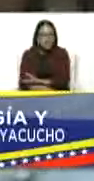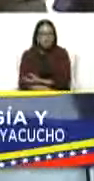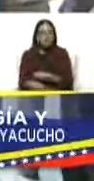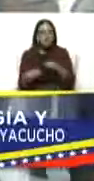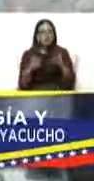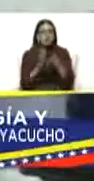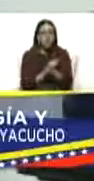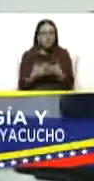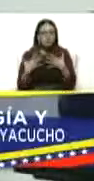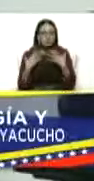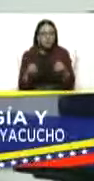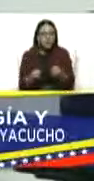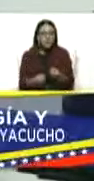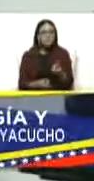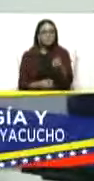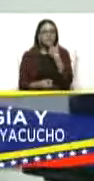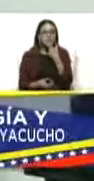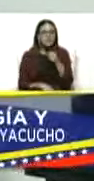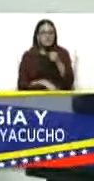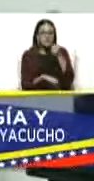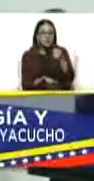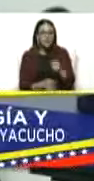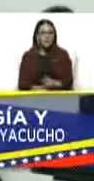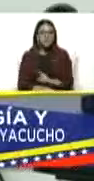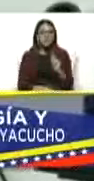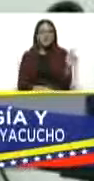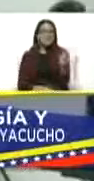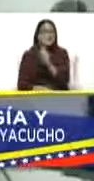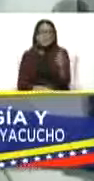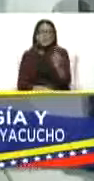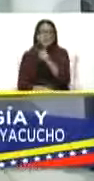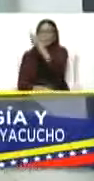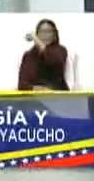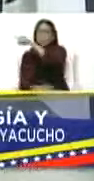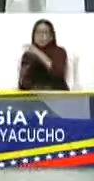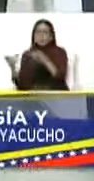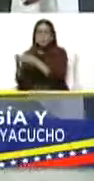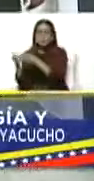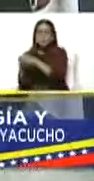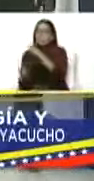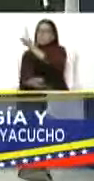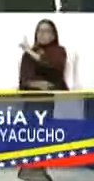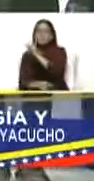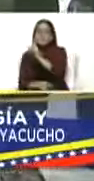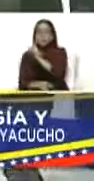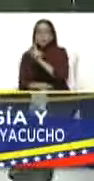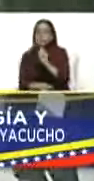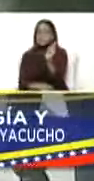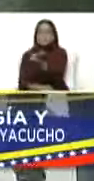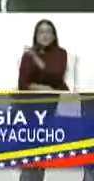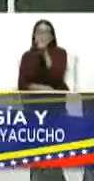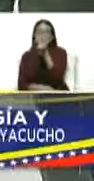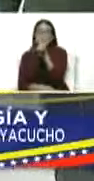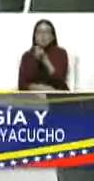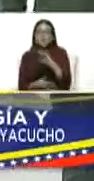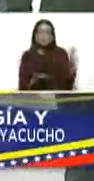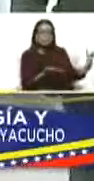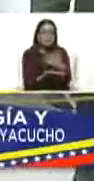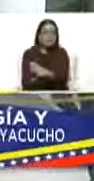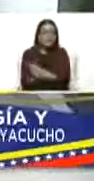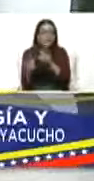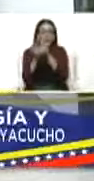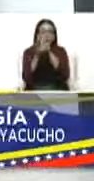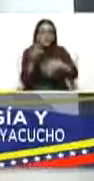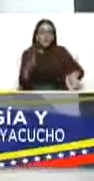pública. Ningún pataruco, ningún apellido va a venir a quitarle al pueblo sus derechos